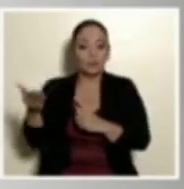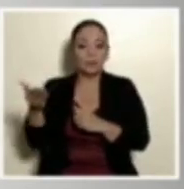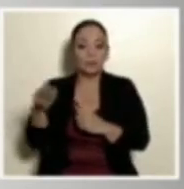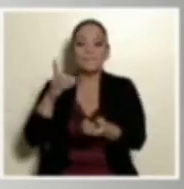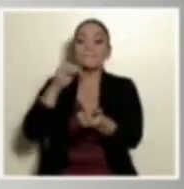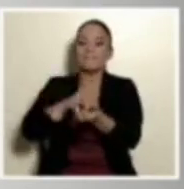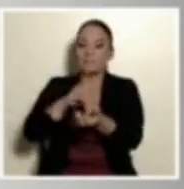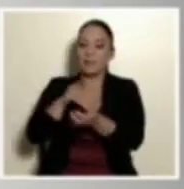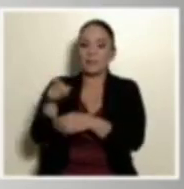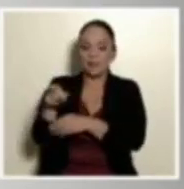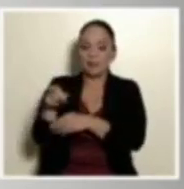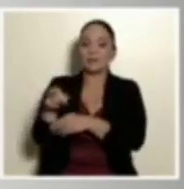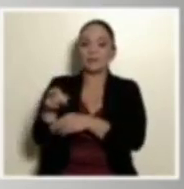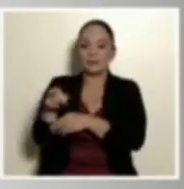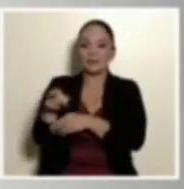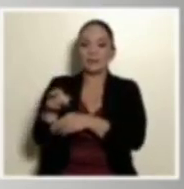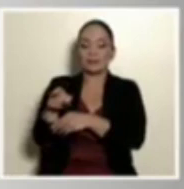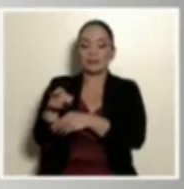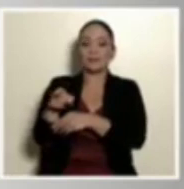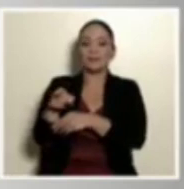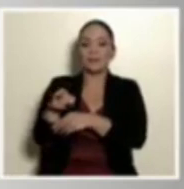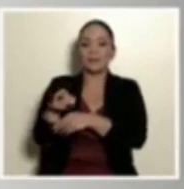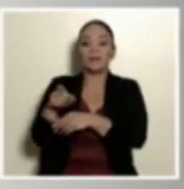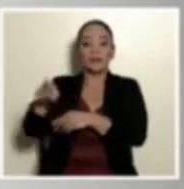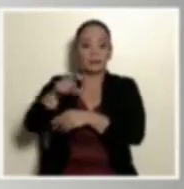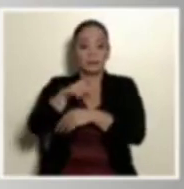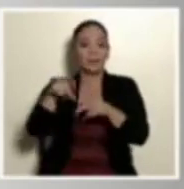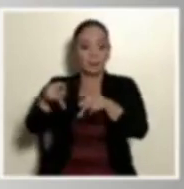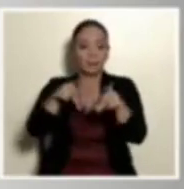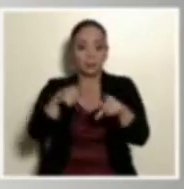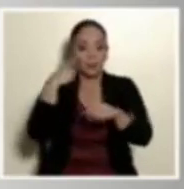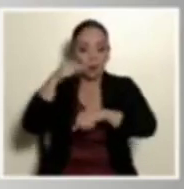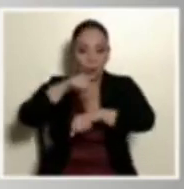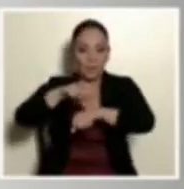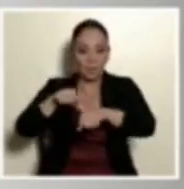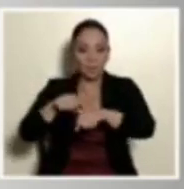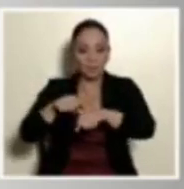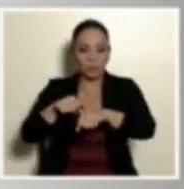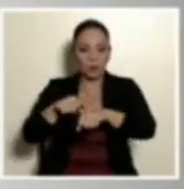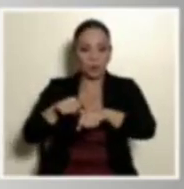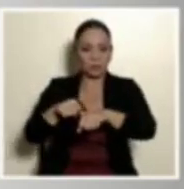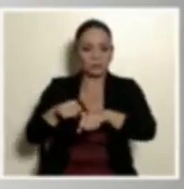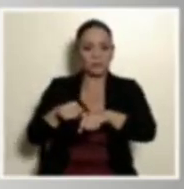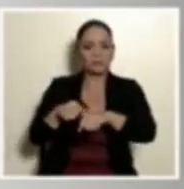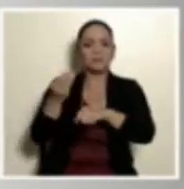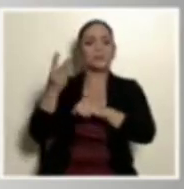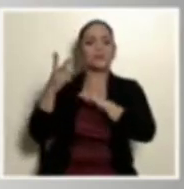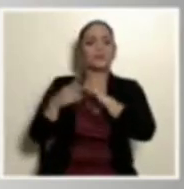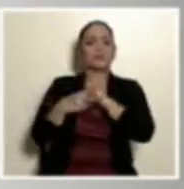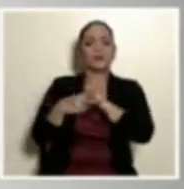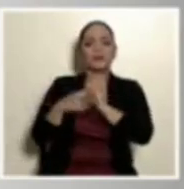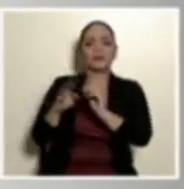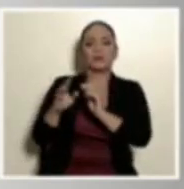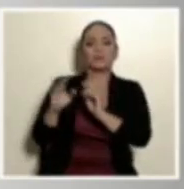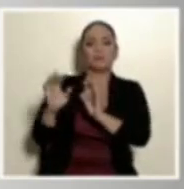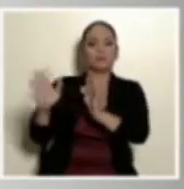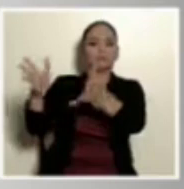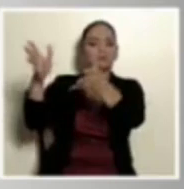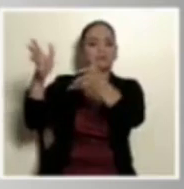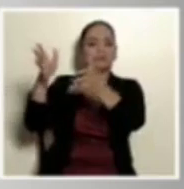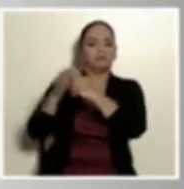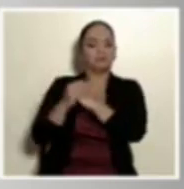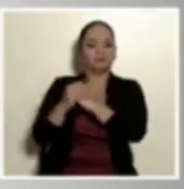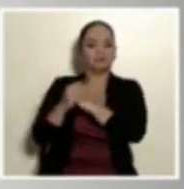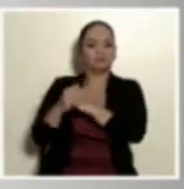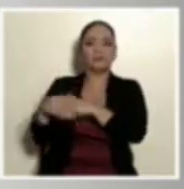que requiere mucha de la población nuestra para una operación que en ocasiones tienen que esperar meses para que sean